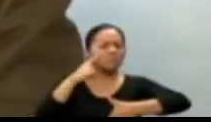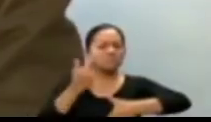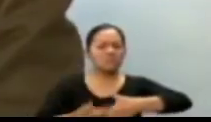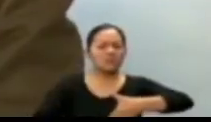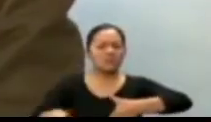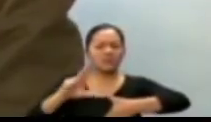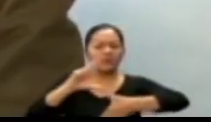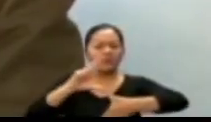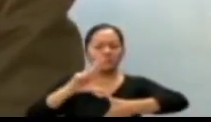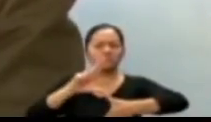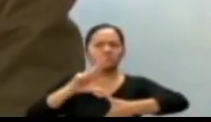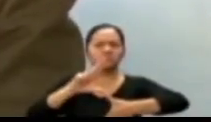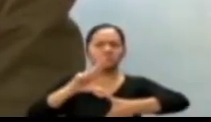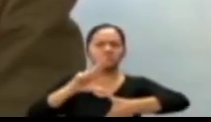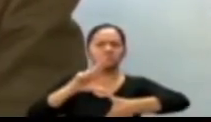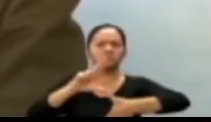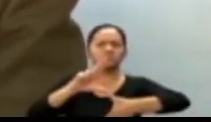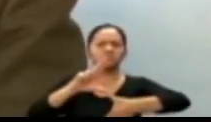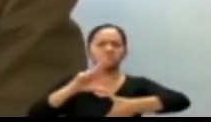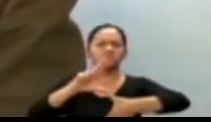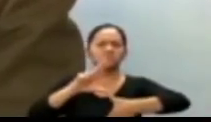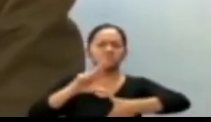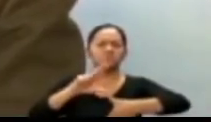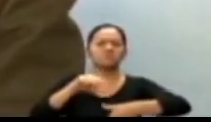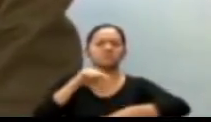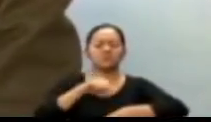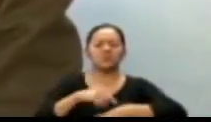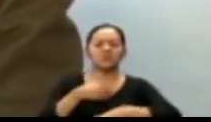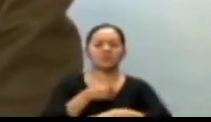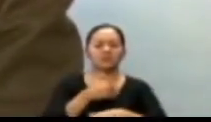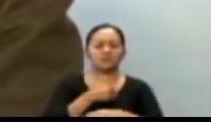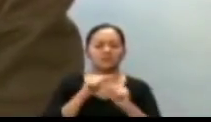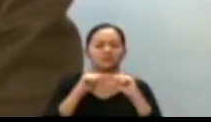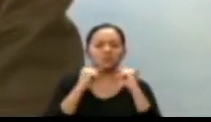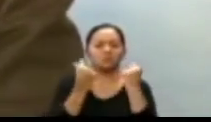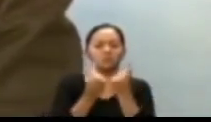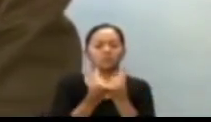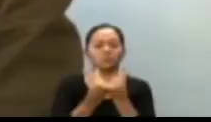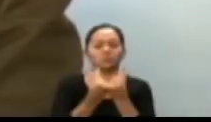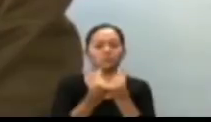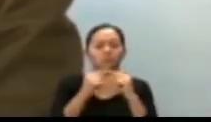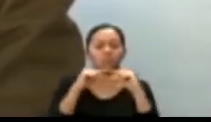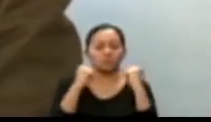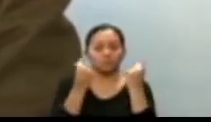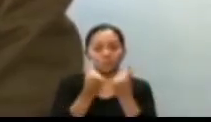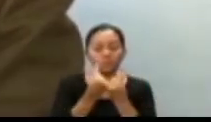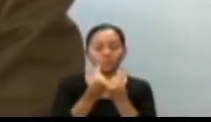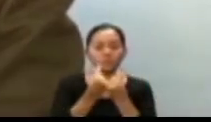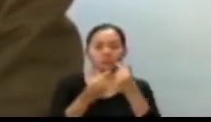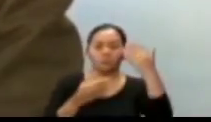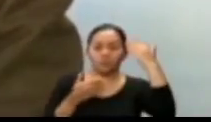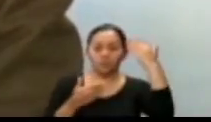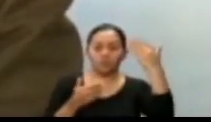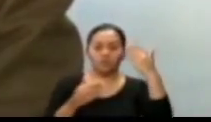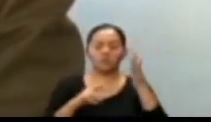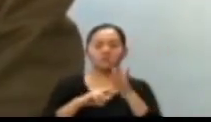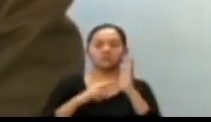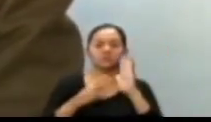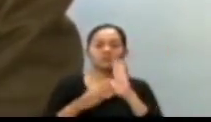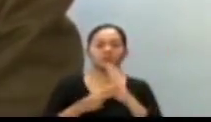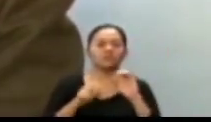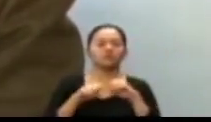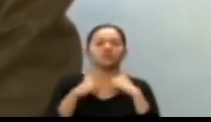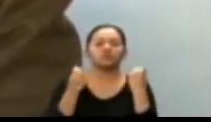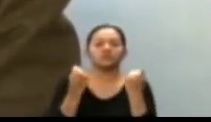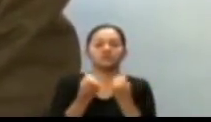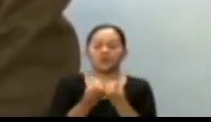está compuesto, digámoslo así, por fuerzas políticas. En primer lugar, son fuerzas políticas, no son fuerzas sociales, no son